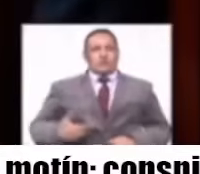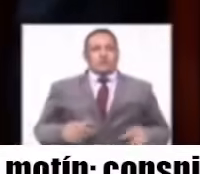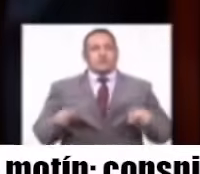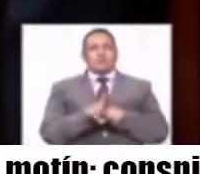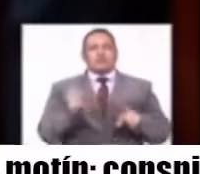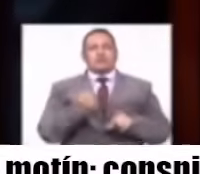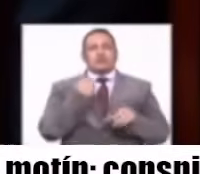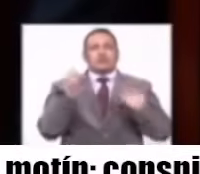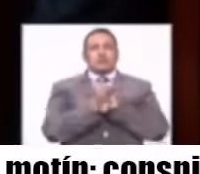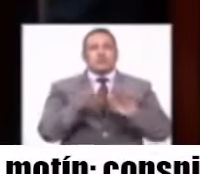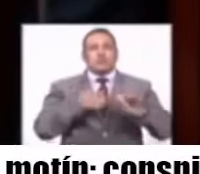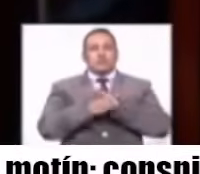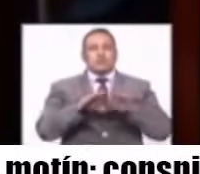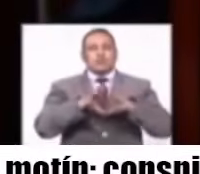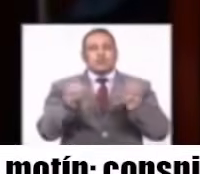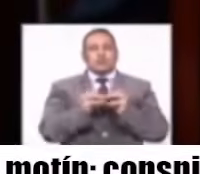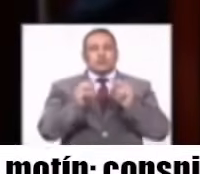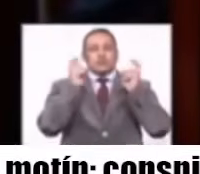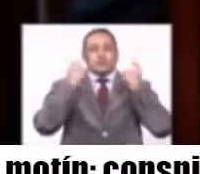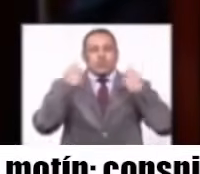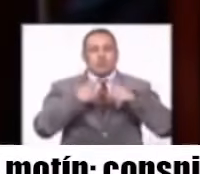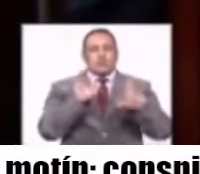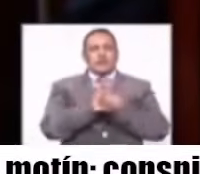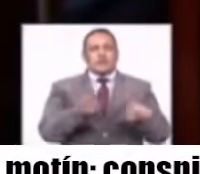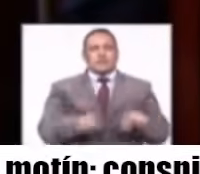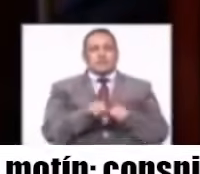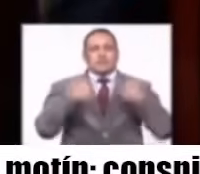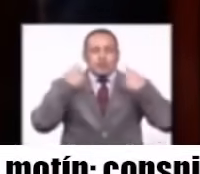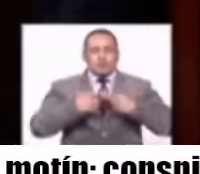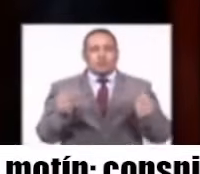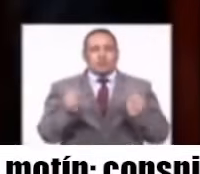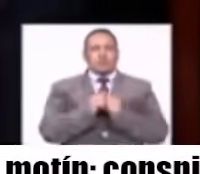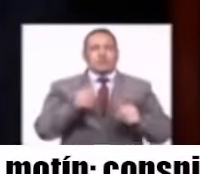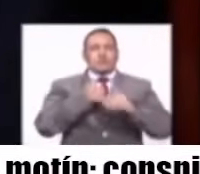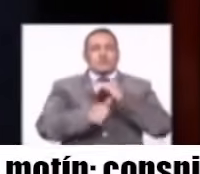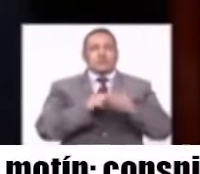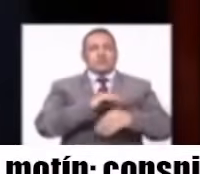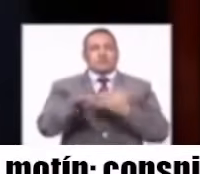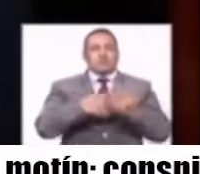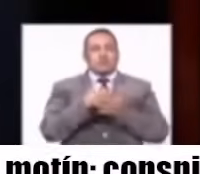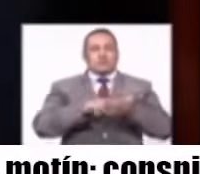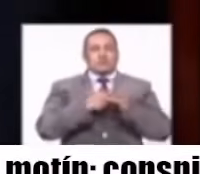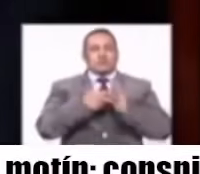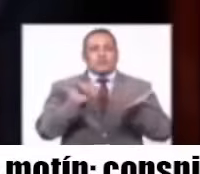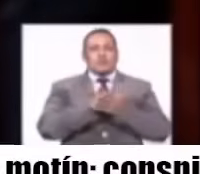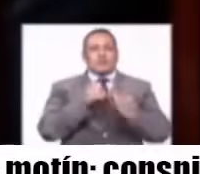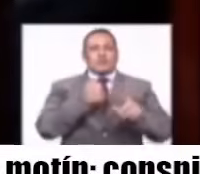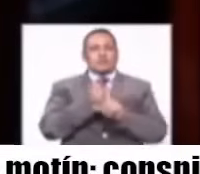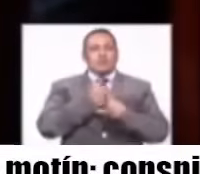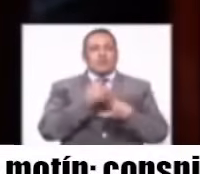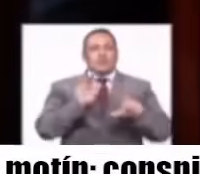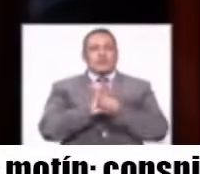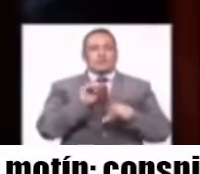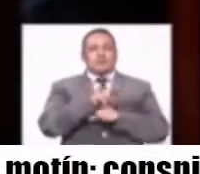no solo dentro del marco constitucional, sino también concordancia al interior de lo que establece la propia Ley